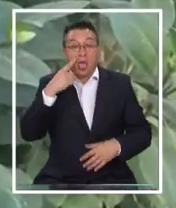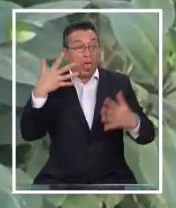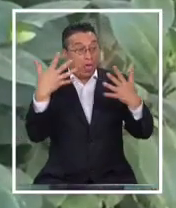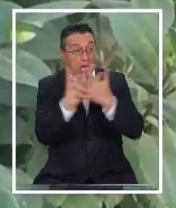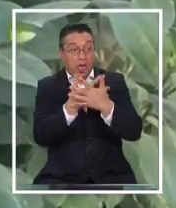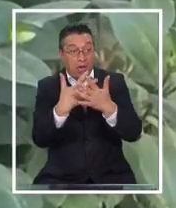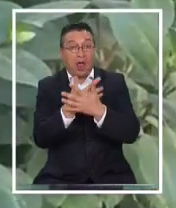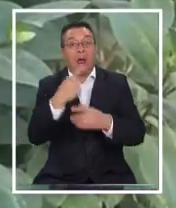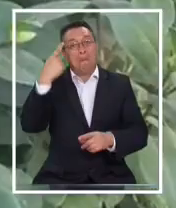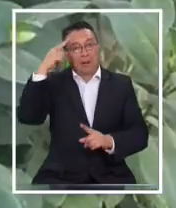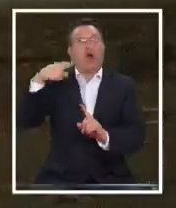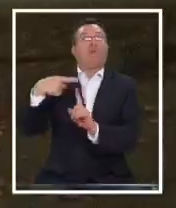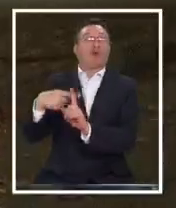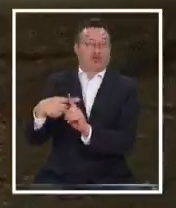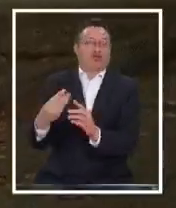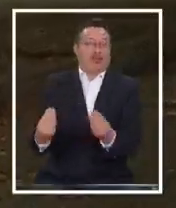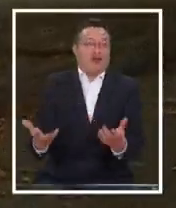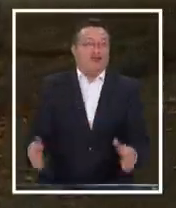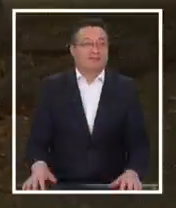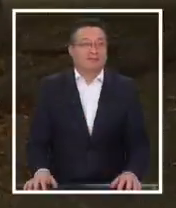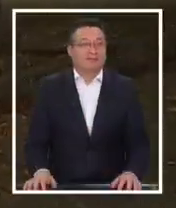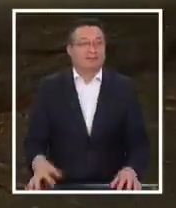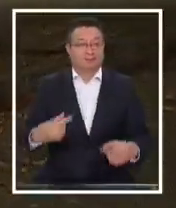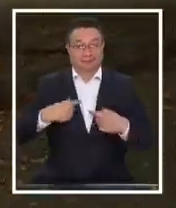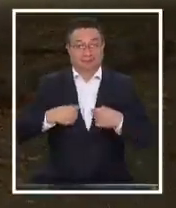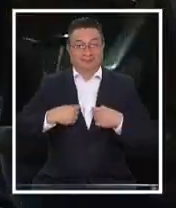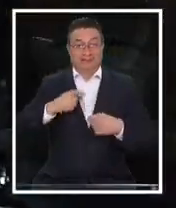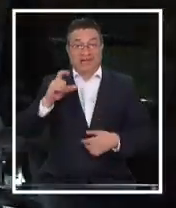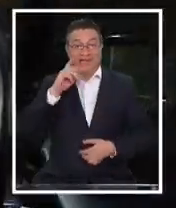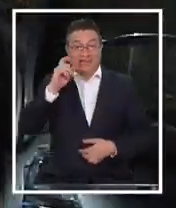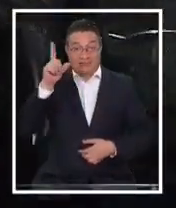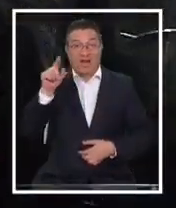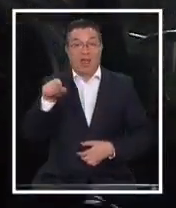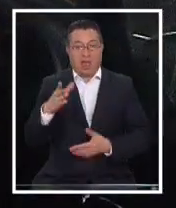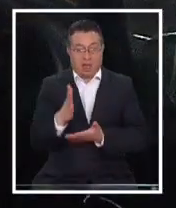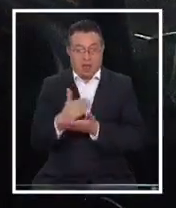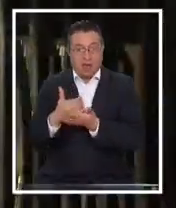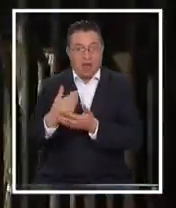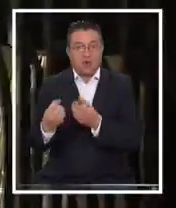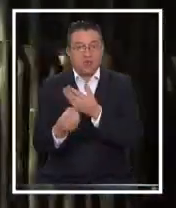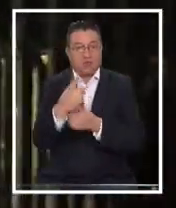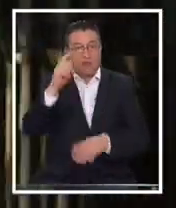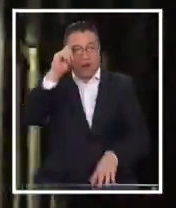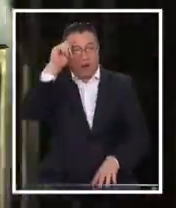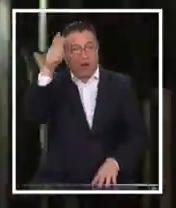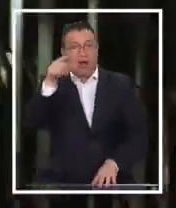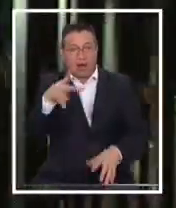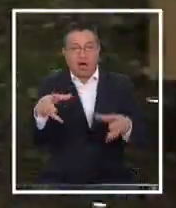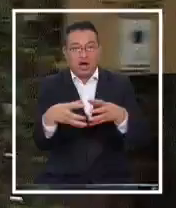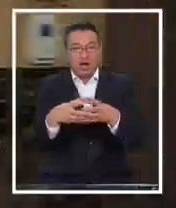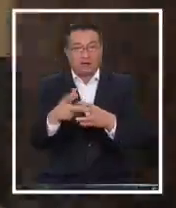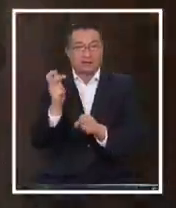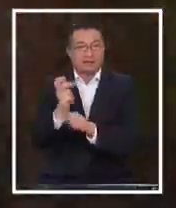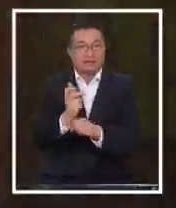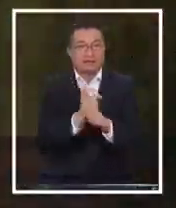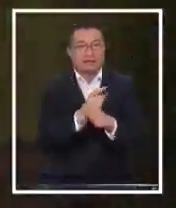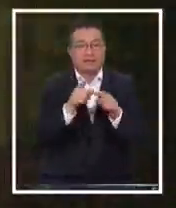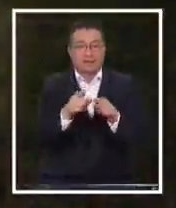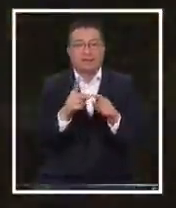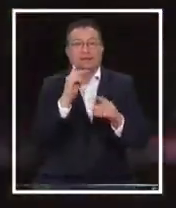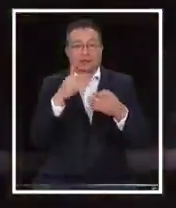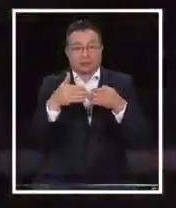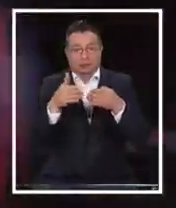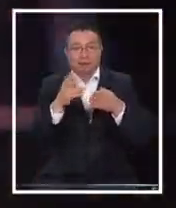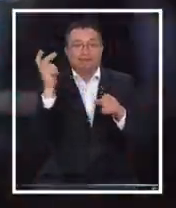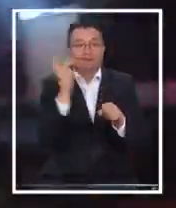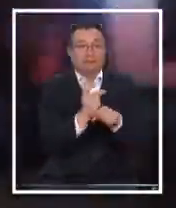pero produce buenos resultados. Patrullaje de civil, una nueva estrategia para enfrentar a bandas de asaltantes, principalmente dedicadas a